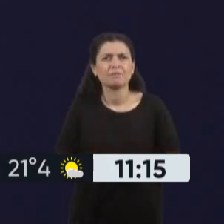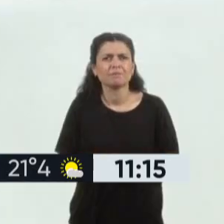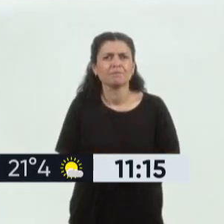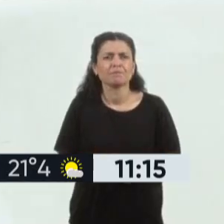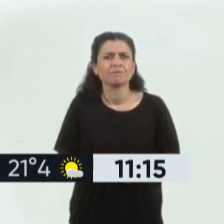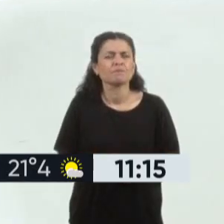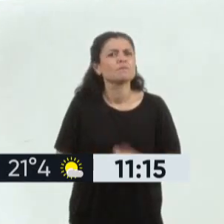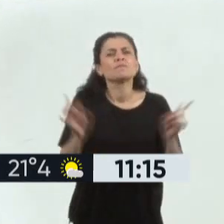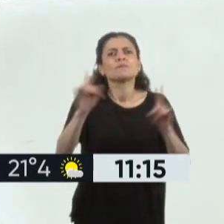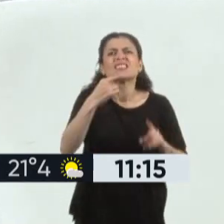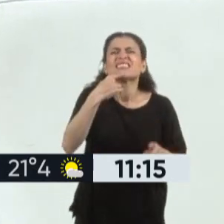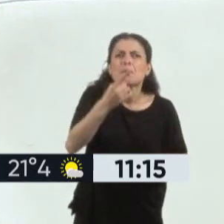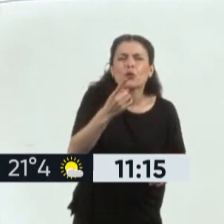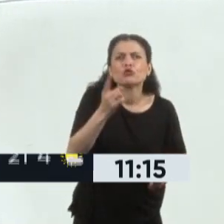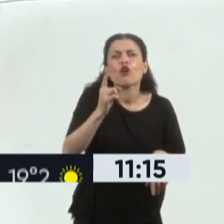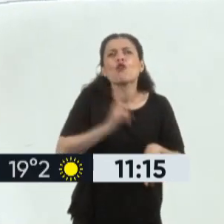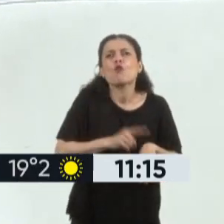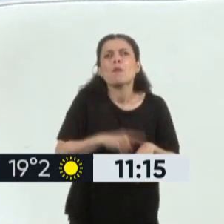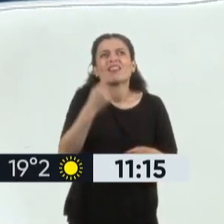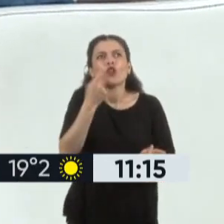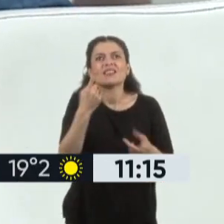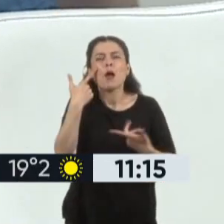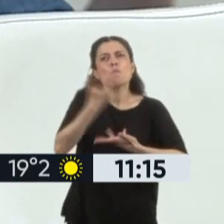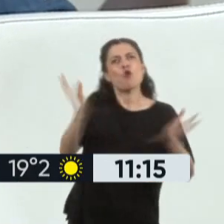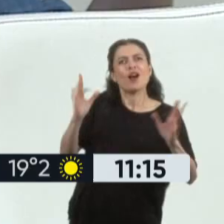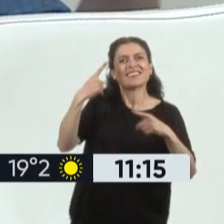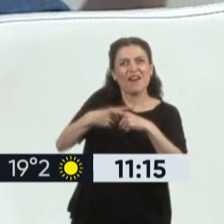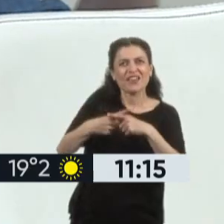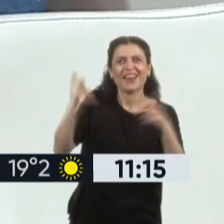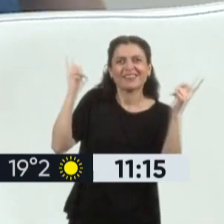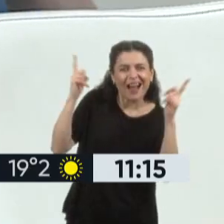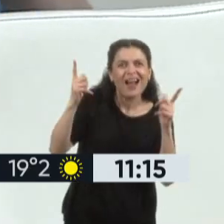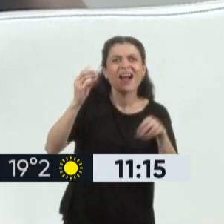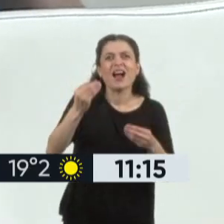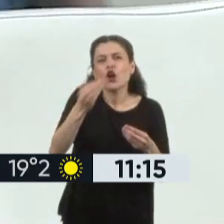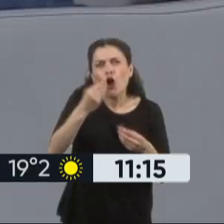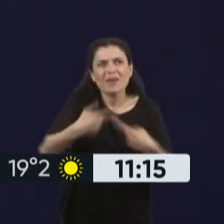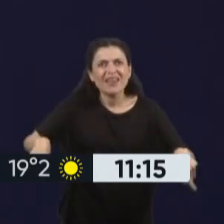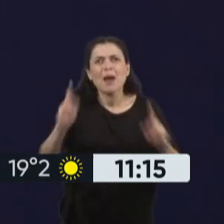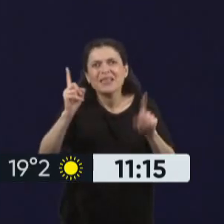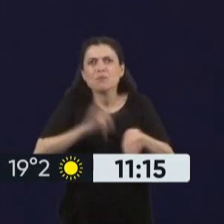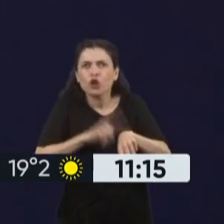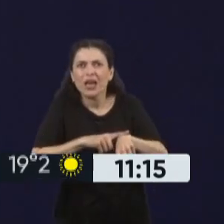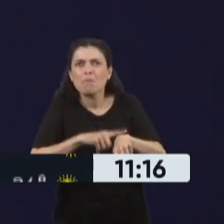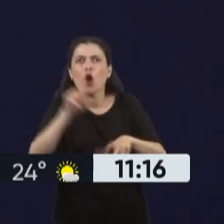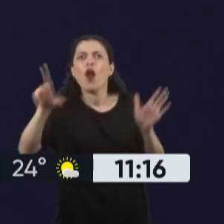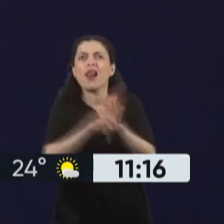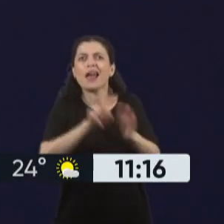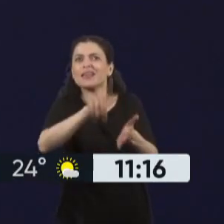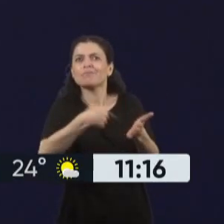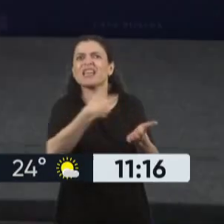No, te preguntaba también si crees que el gobierno va a tener un costo político por haber vetado esta ley de movilidad jubilatoria. No.